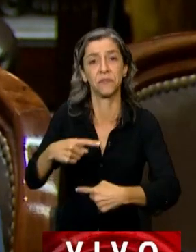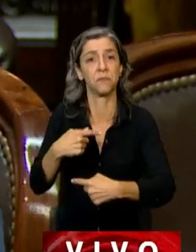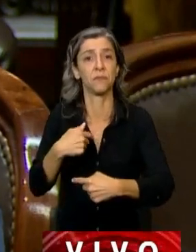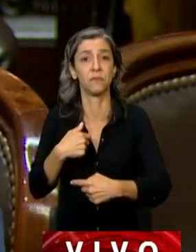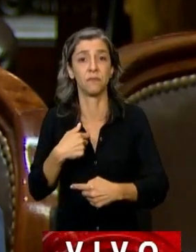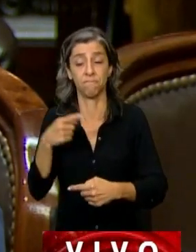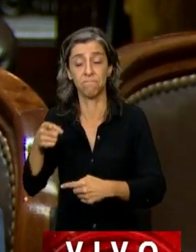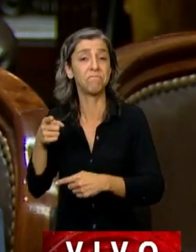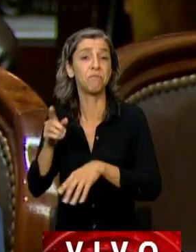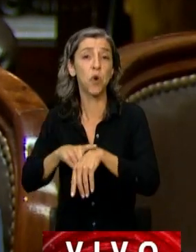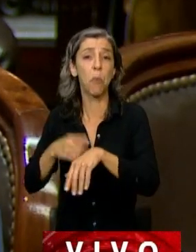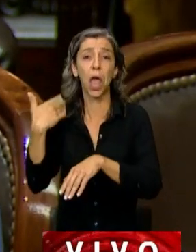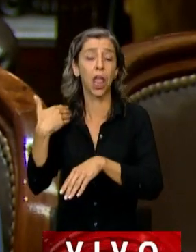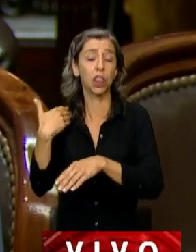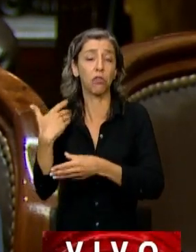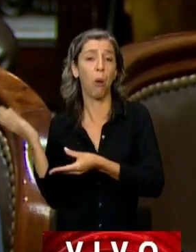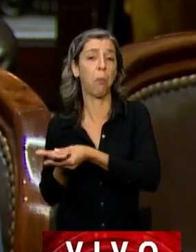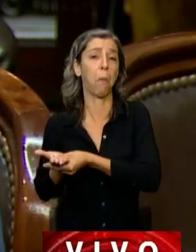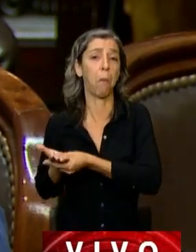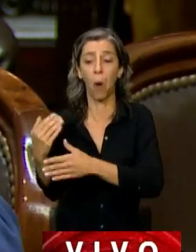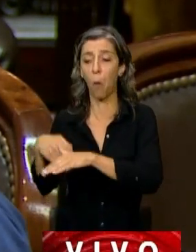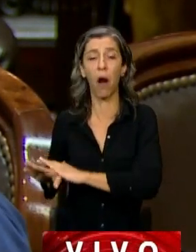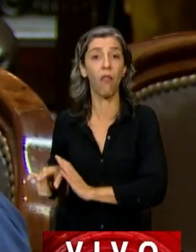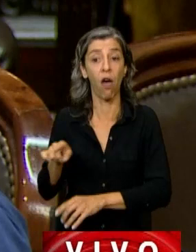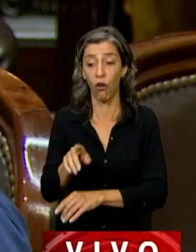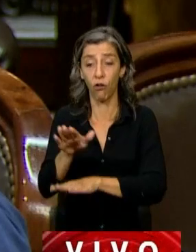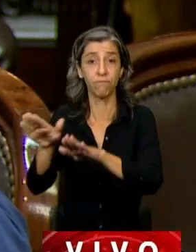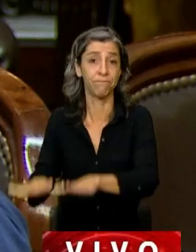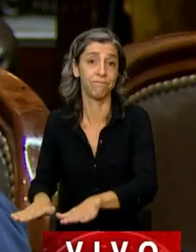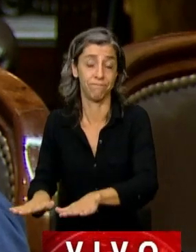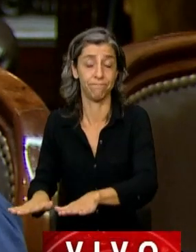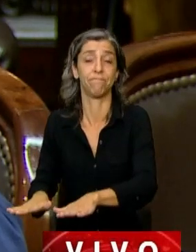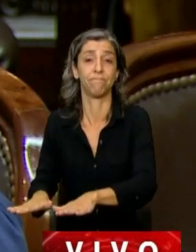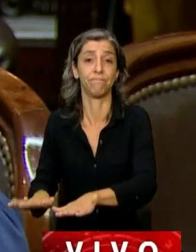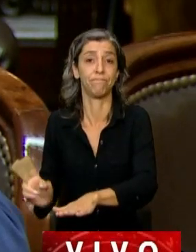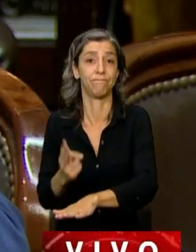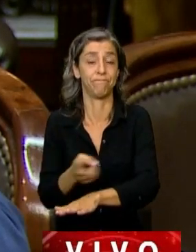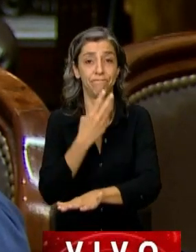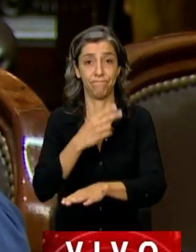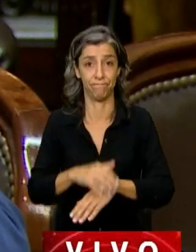víctimas fueron sus 2 hijos. Una vez más, nadie hizo nada.